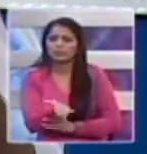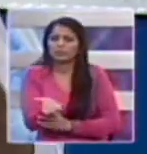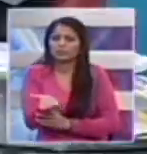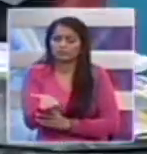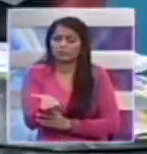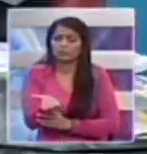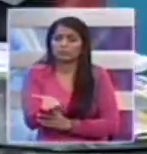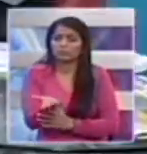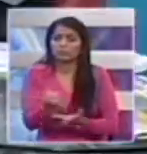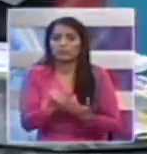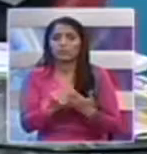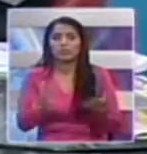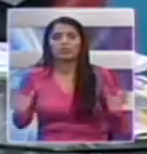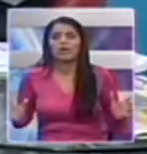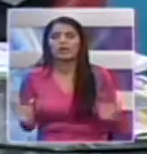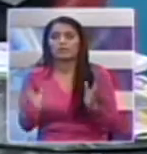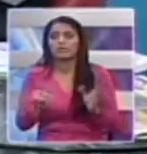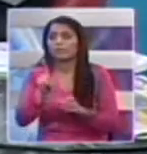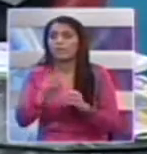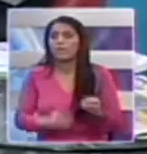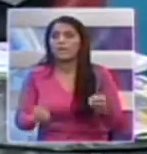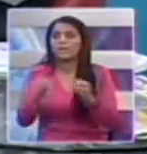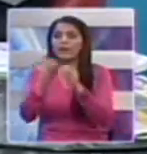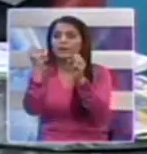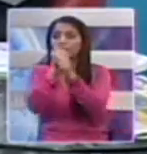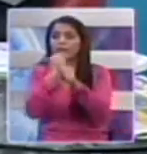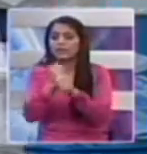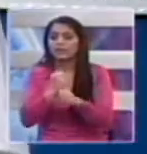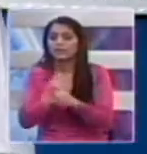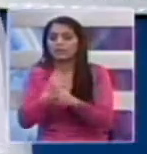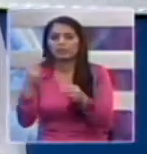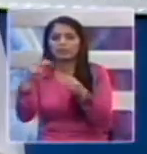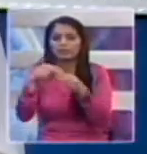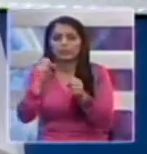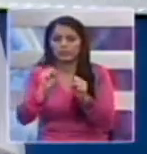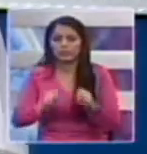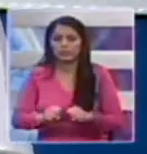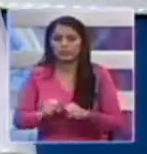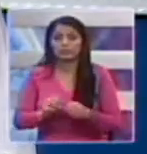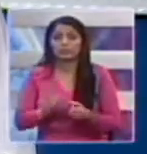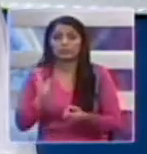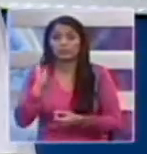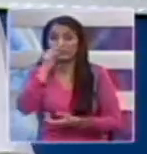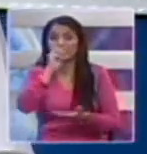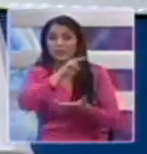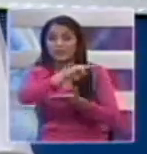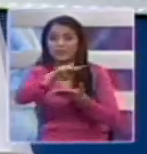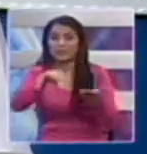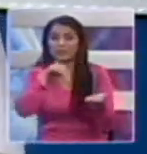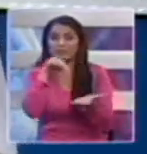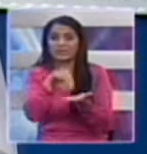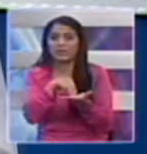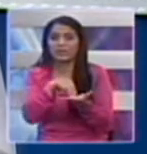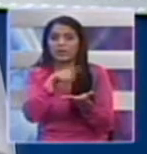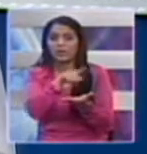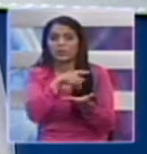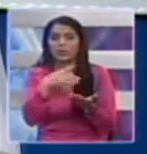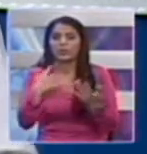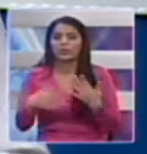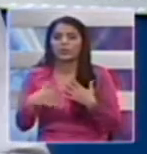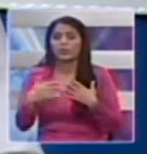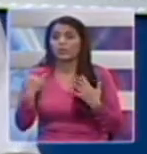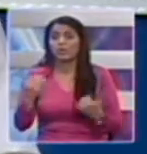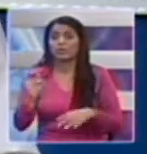más fuentes de empleo. Nosotros decimos, estuvimos por Manabí, una provincia que el país está en deuda porque